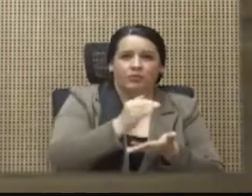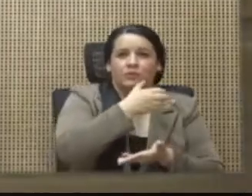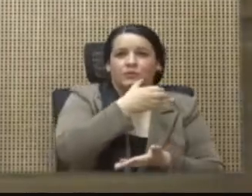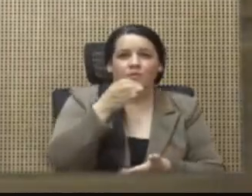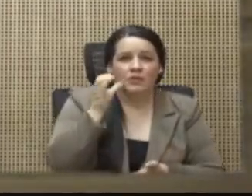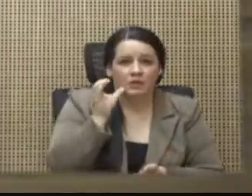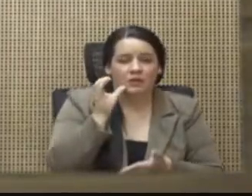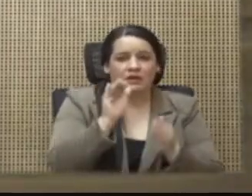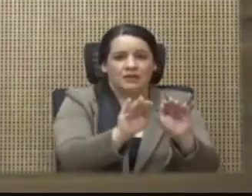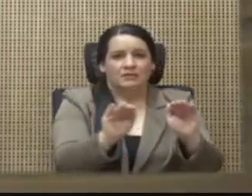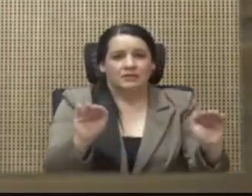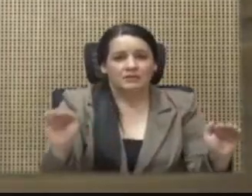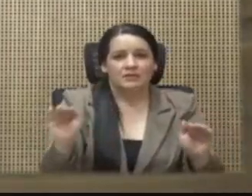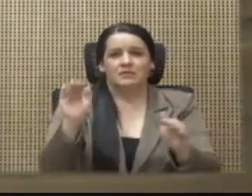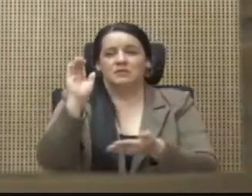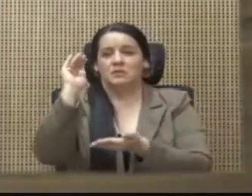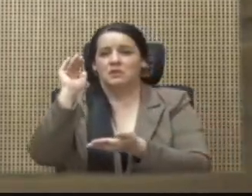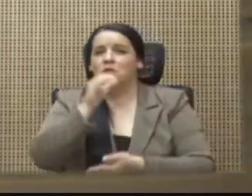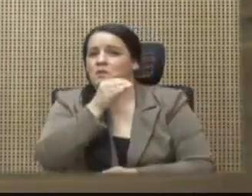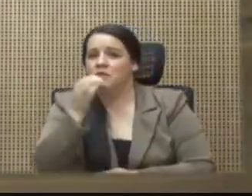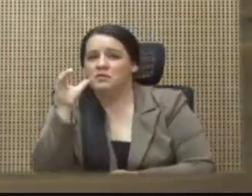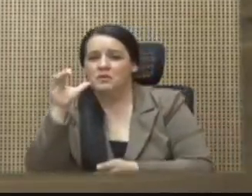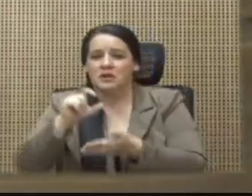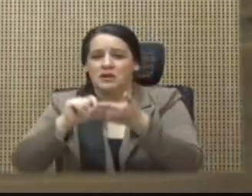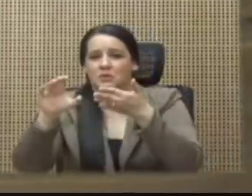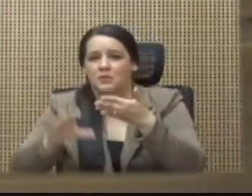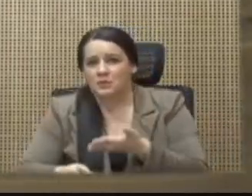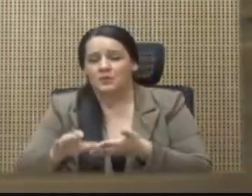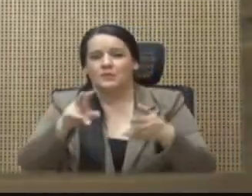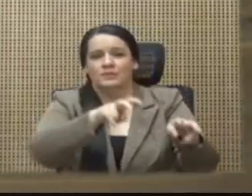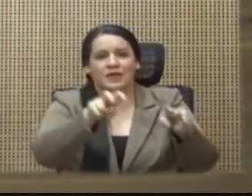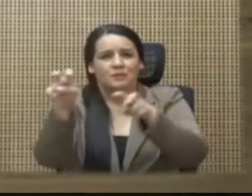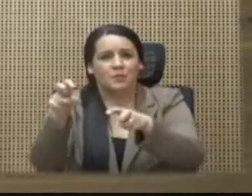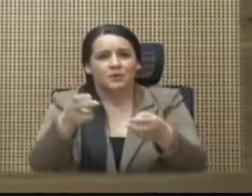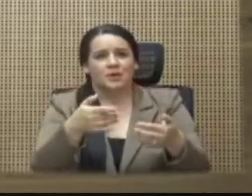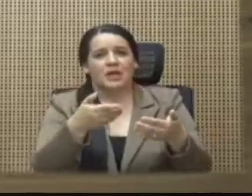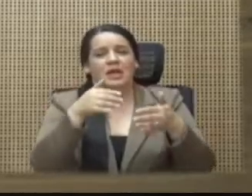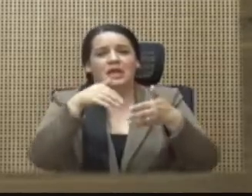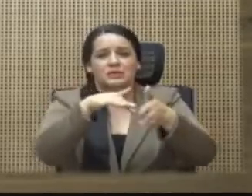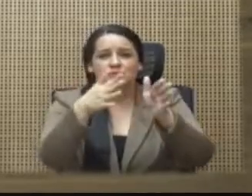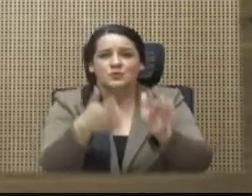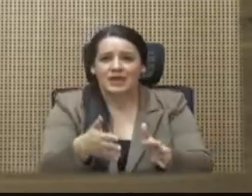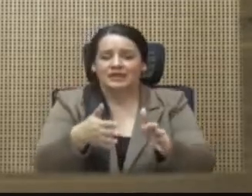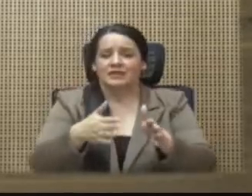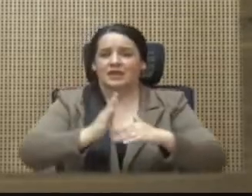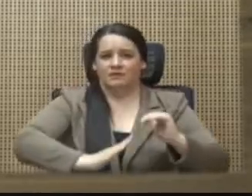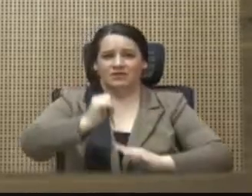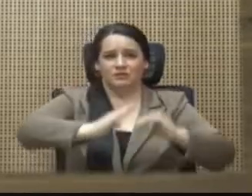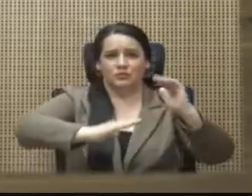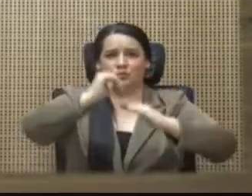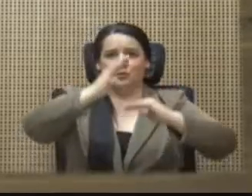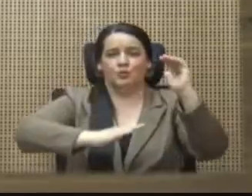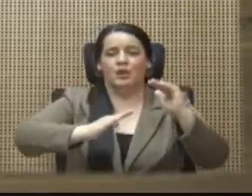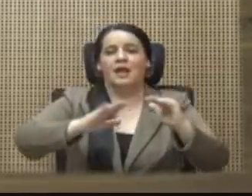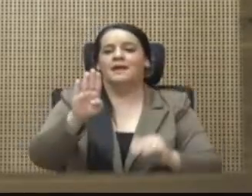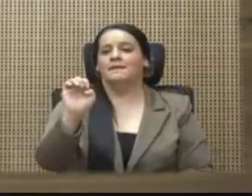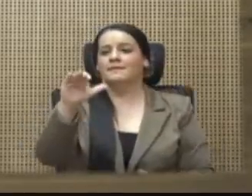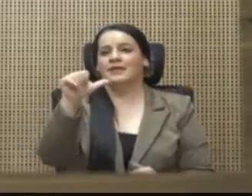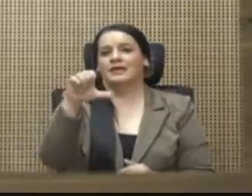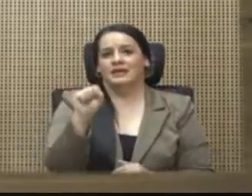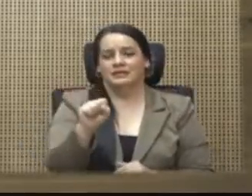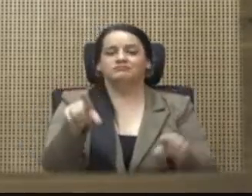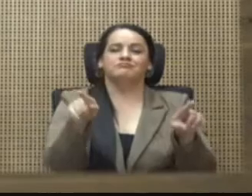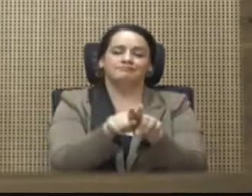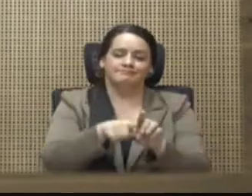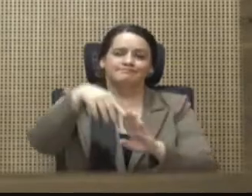de estudiantes, a la infraestructura, a las becas y que han deteriorado la educación. Es más,